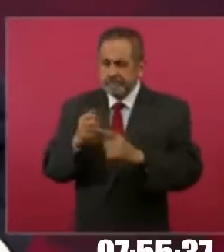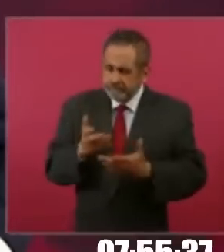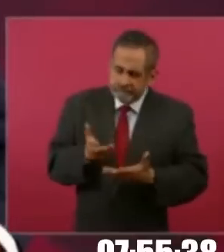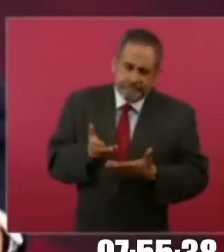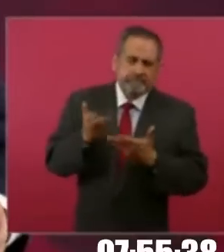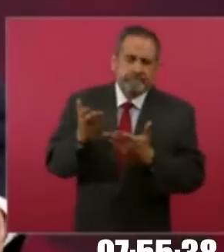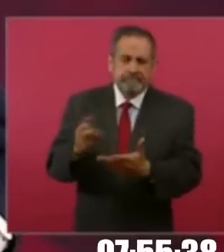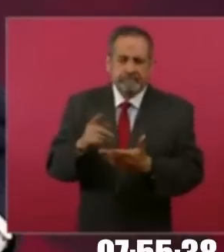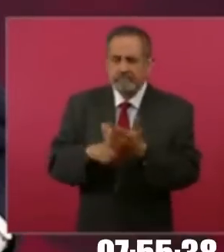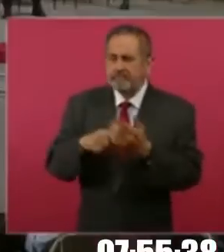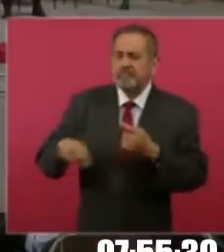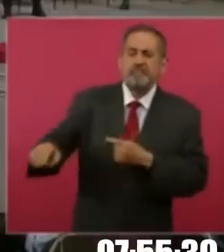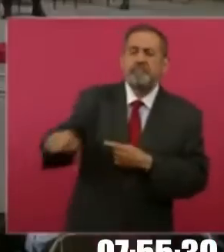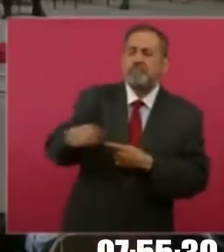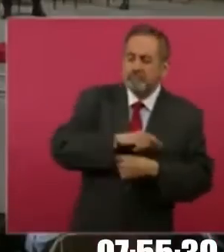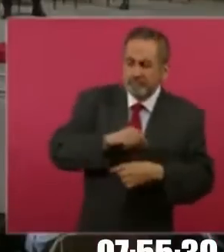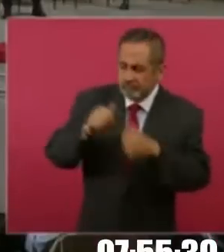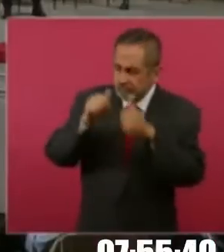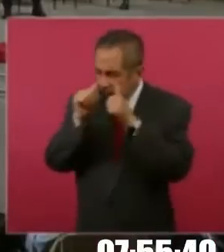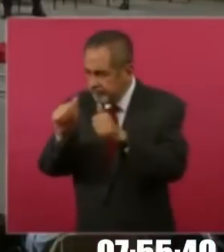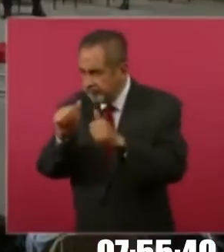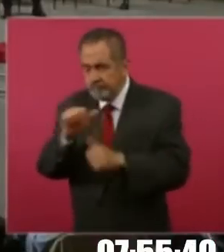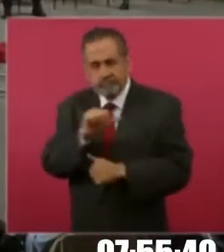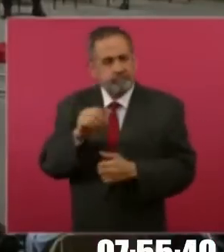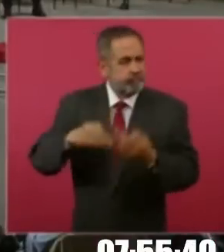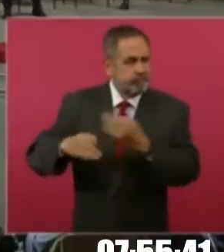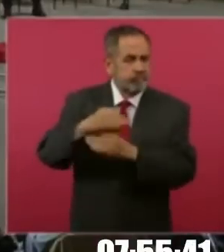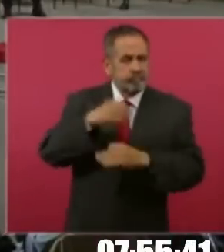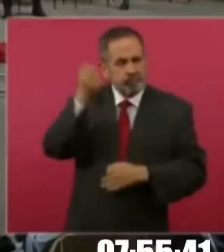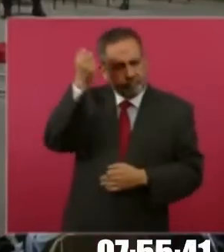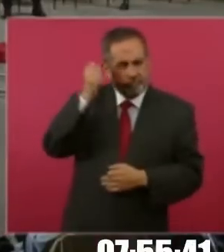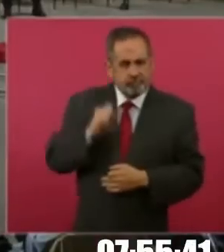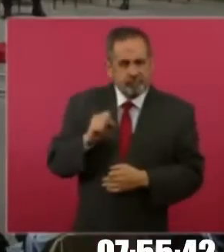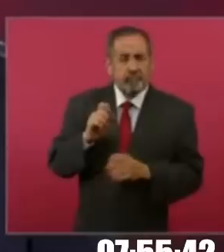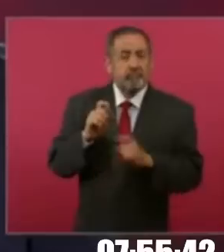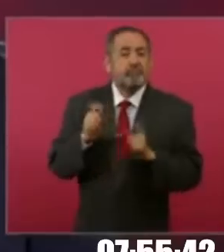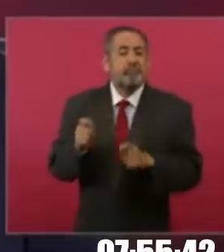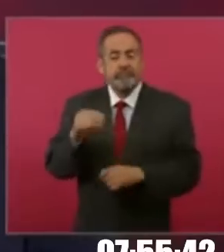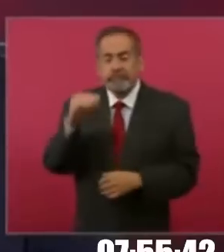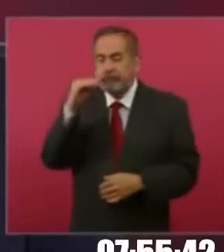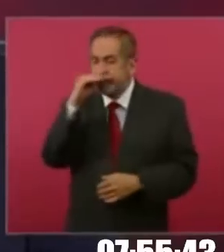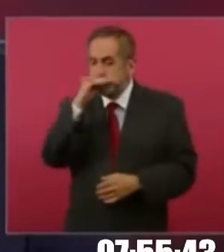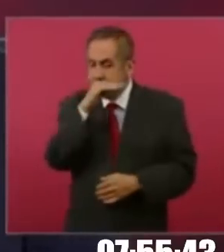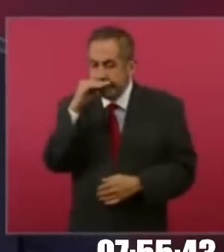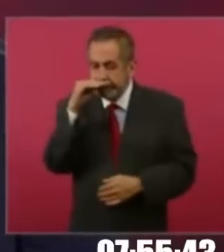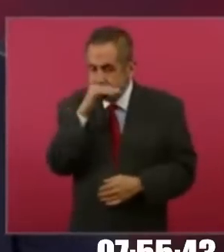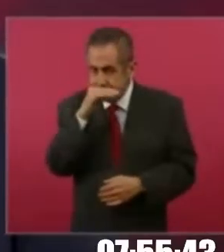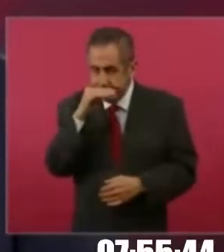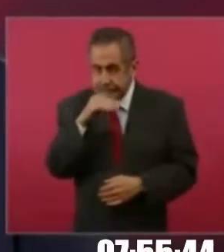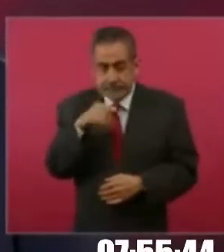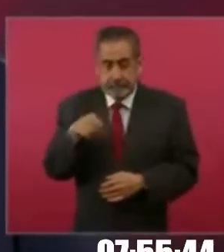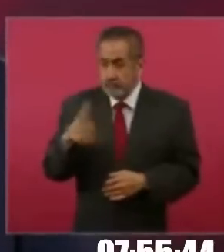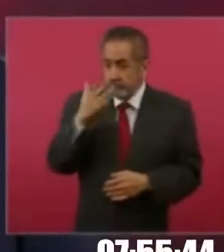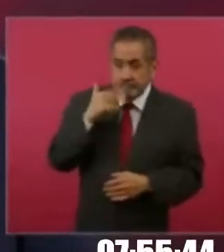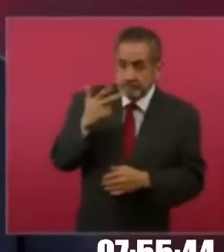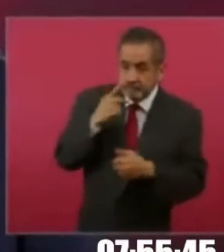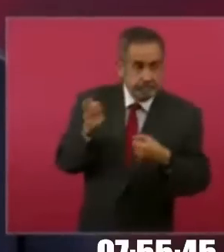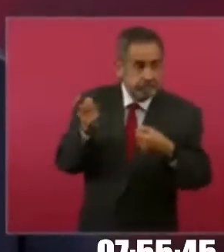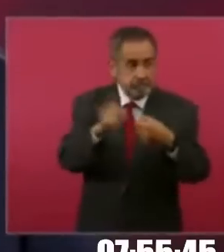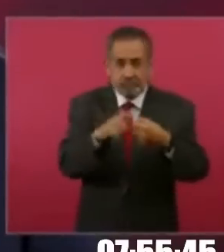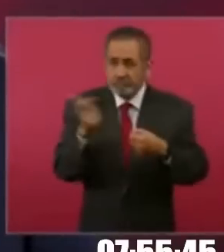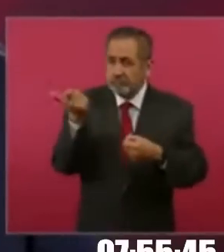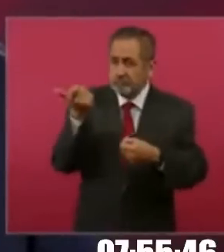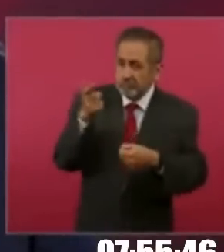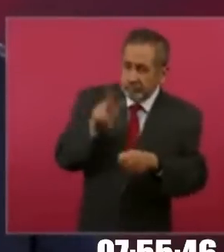la atención a la salud a los sinaloenses de manera gratuita aquellos que no tienen